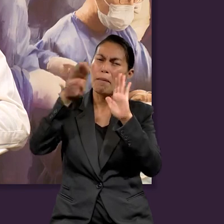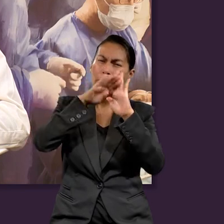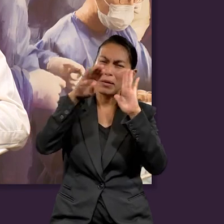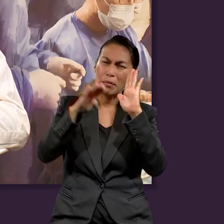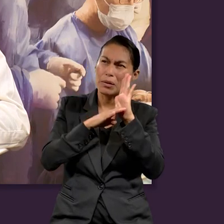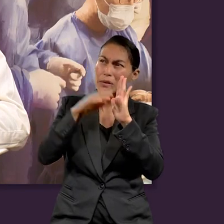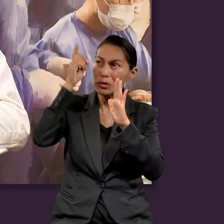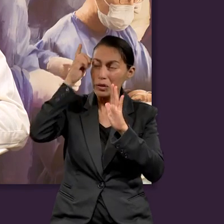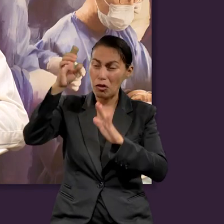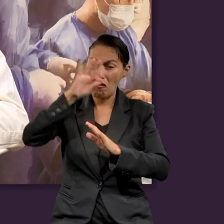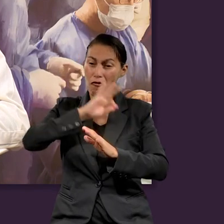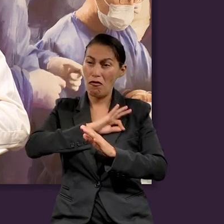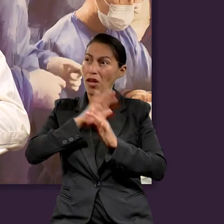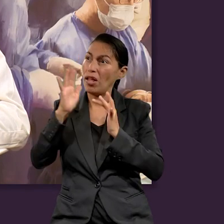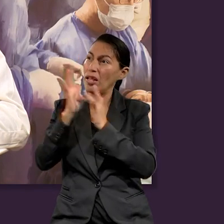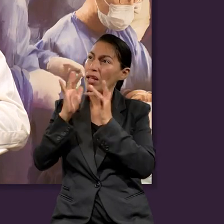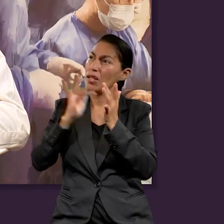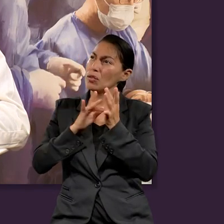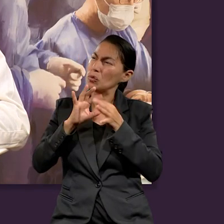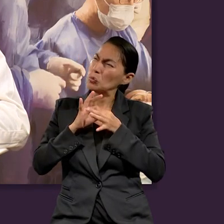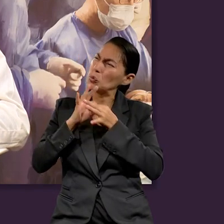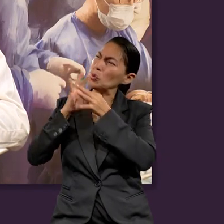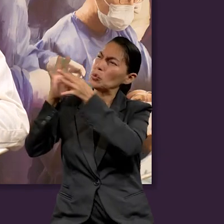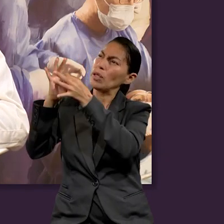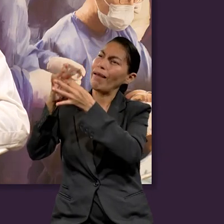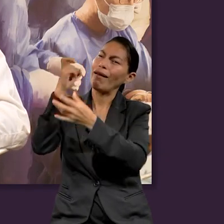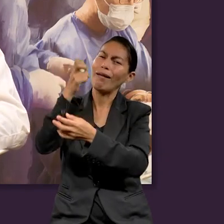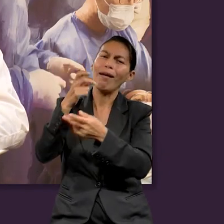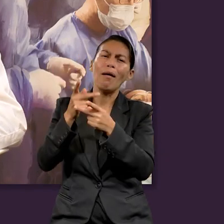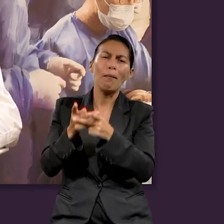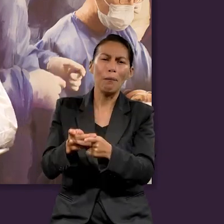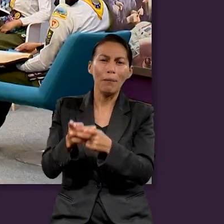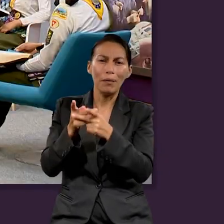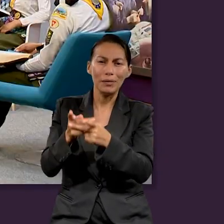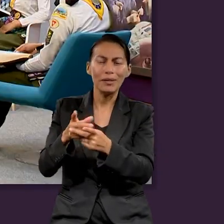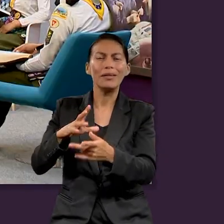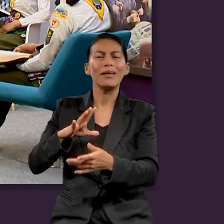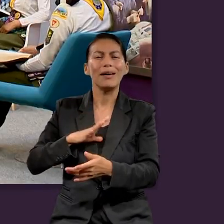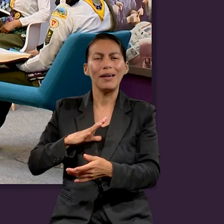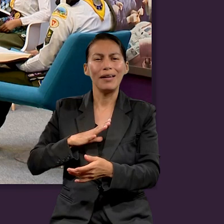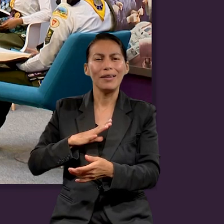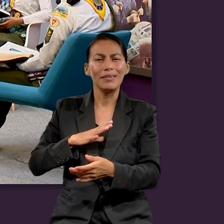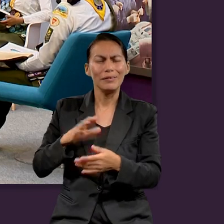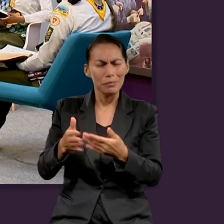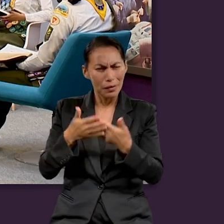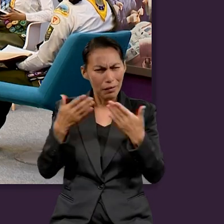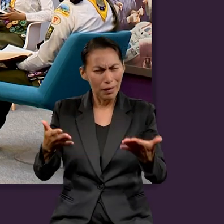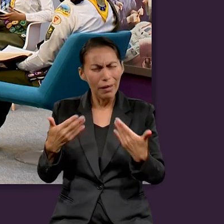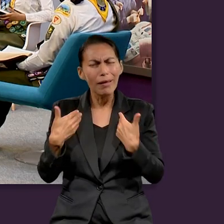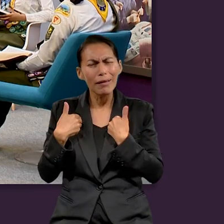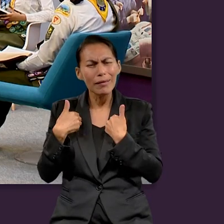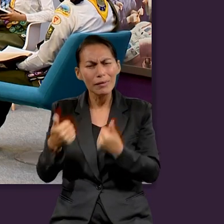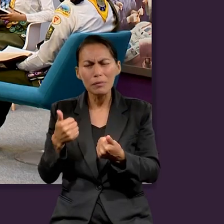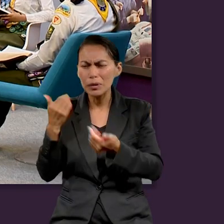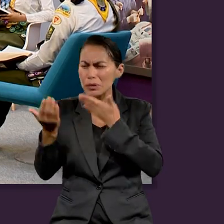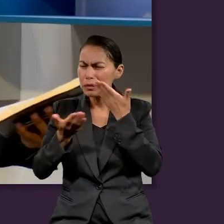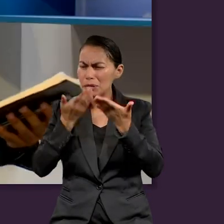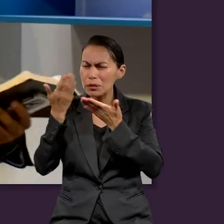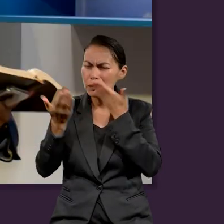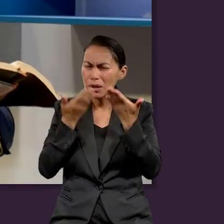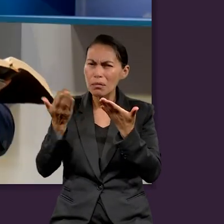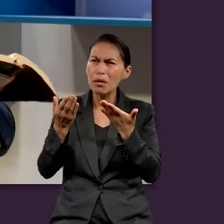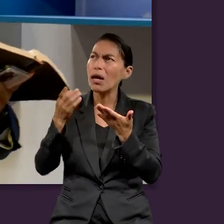los que guardan los mandamientos de Dios y la fe de Jesús Entonces ahora entendiendo todo lo que hemos estudiado